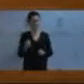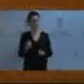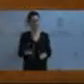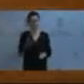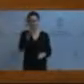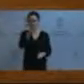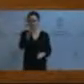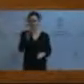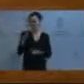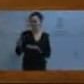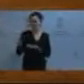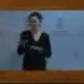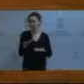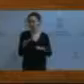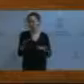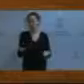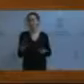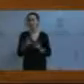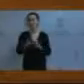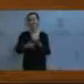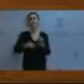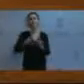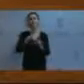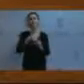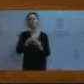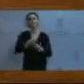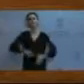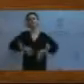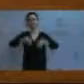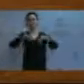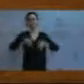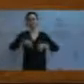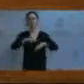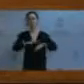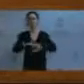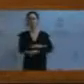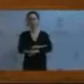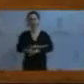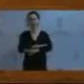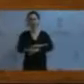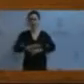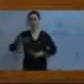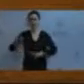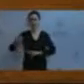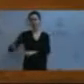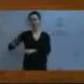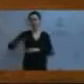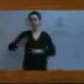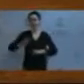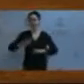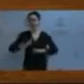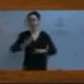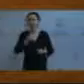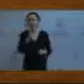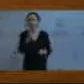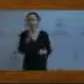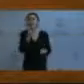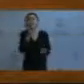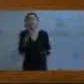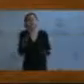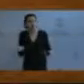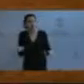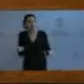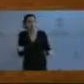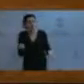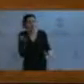hizo un requerimiento formal para que el Gobierno venezolano dijera algo tan sencillo como: señores, no